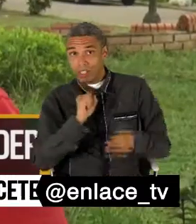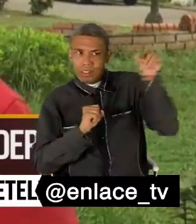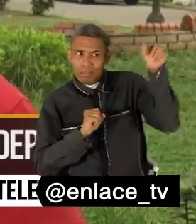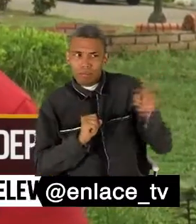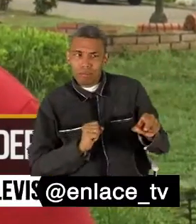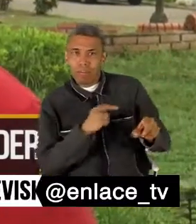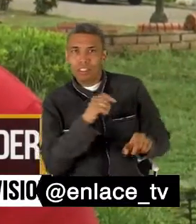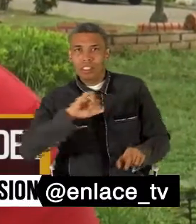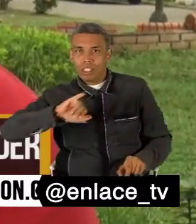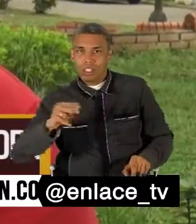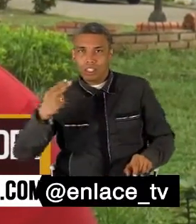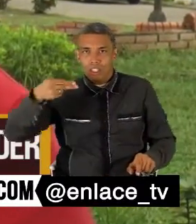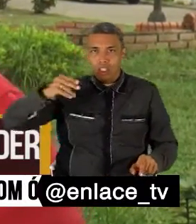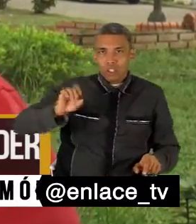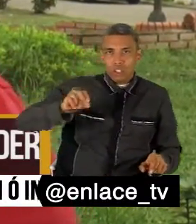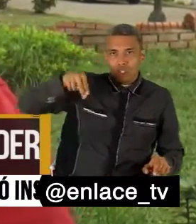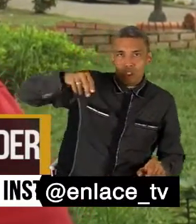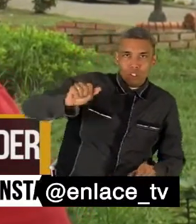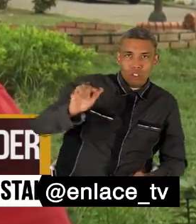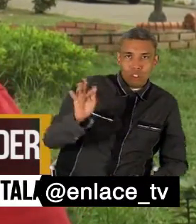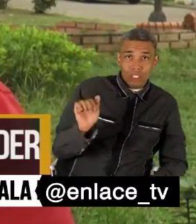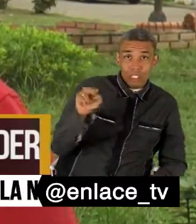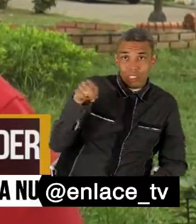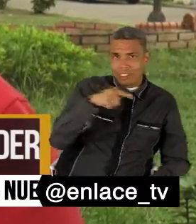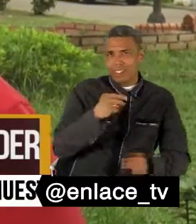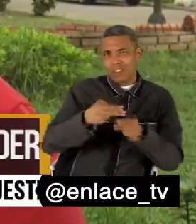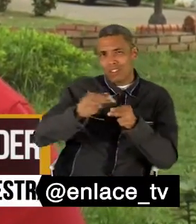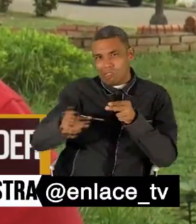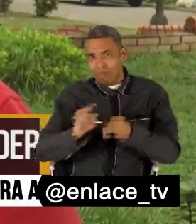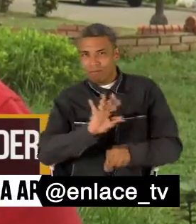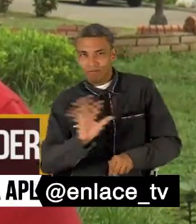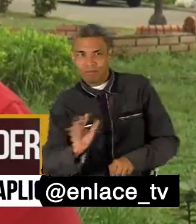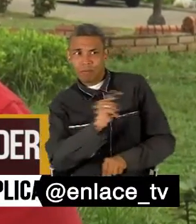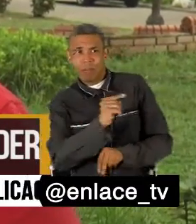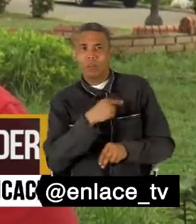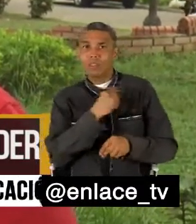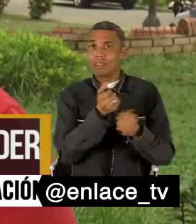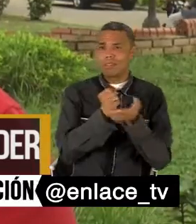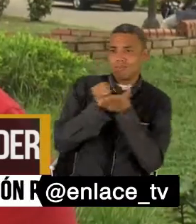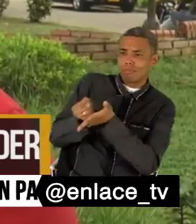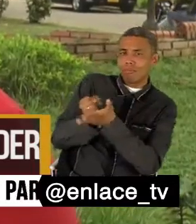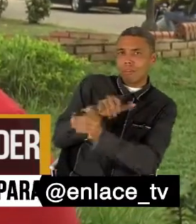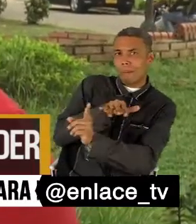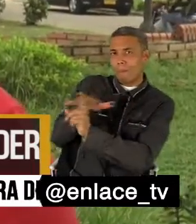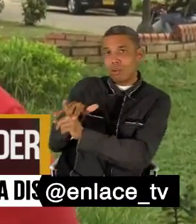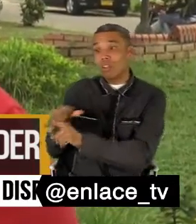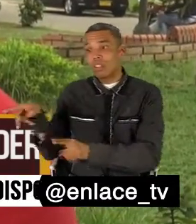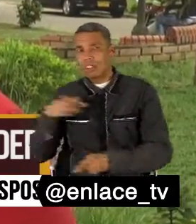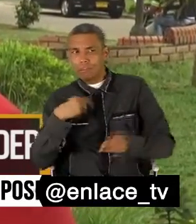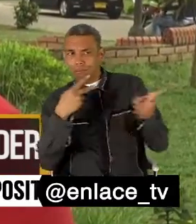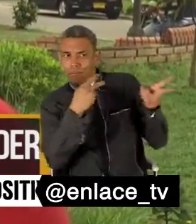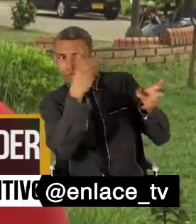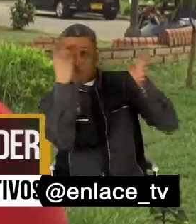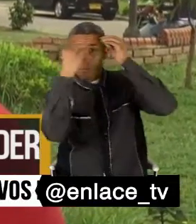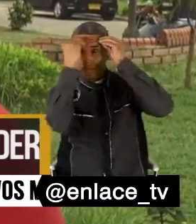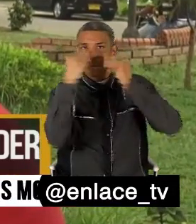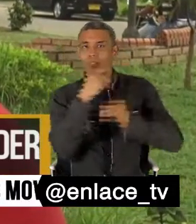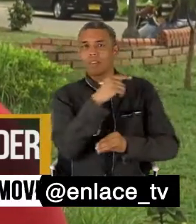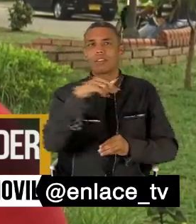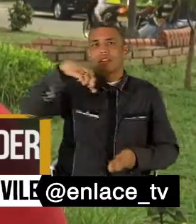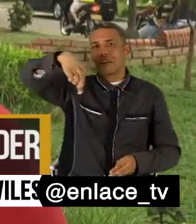Santander, que Jonathan Pardo, el 55, y él ha hecho un buen papel con mi hijo, porque ellos van punteando en los campeonatos. Pardo va de primero